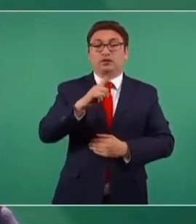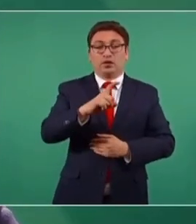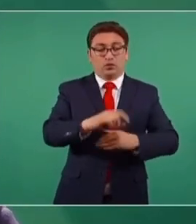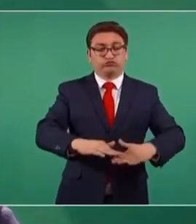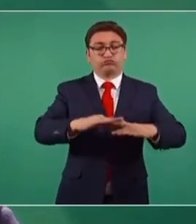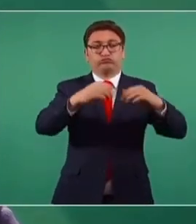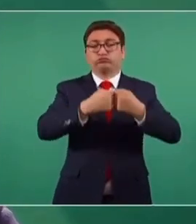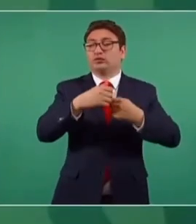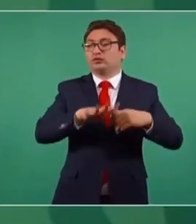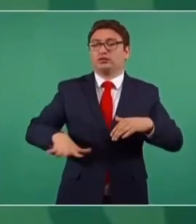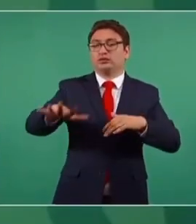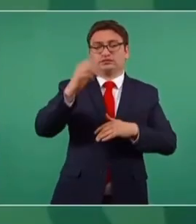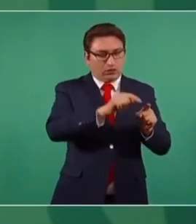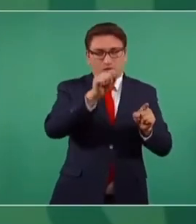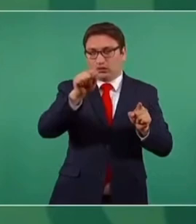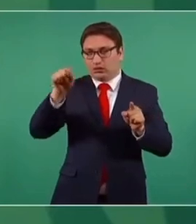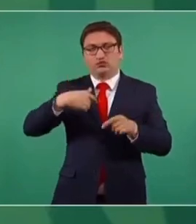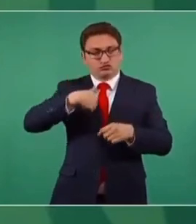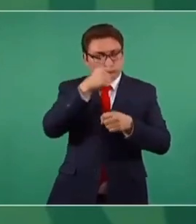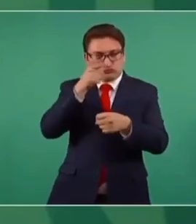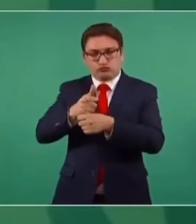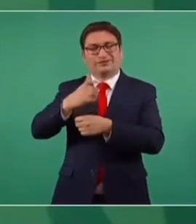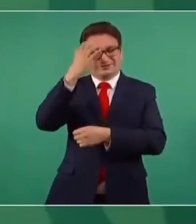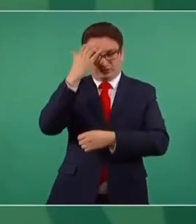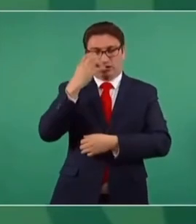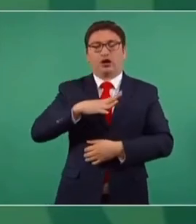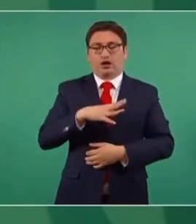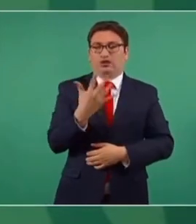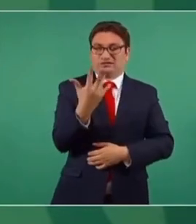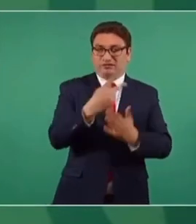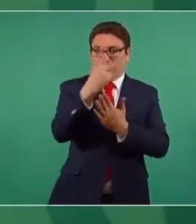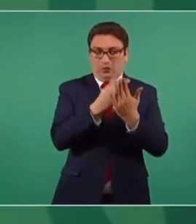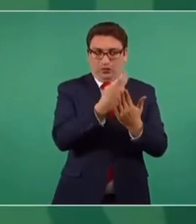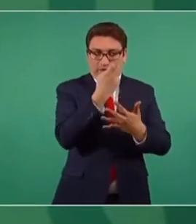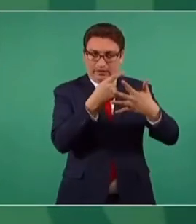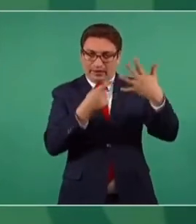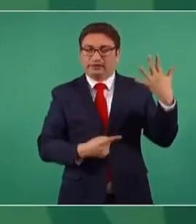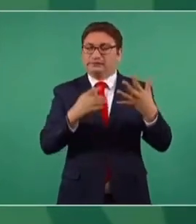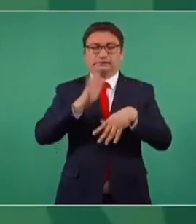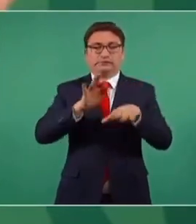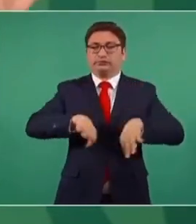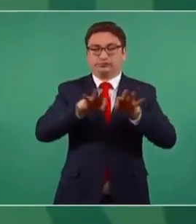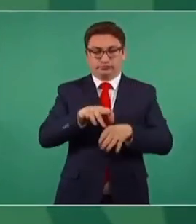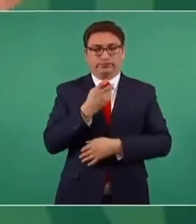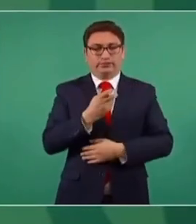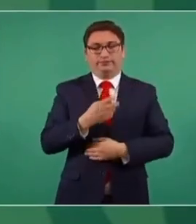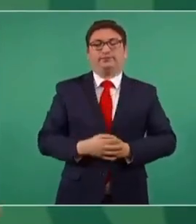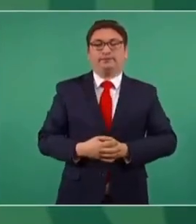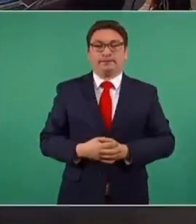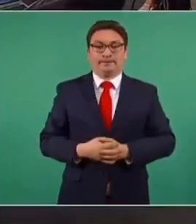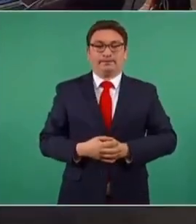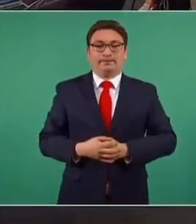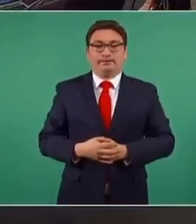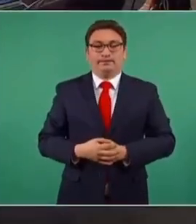agua al sur de Sinaloa. Yo tengo 50 programas que considero prioritarios y ahí no